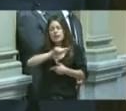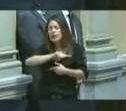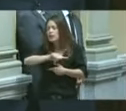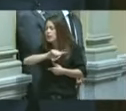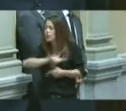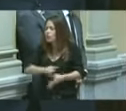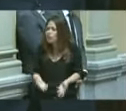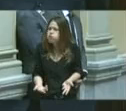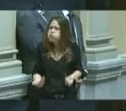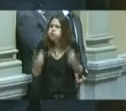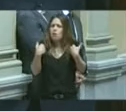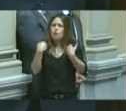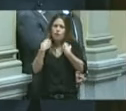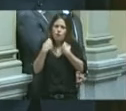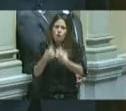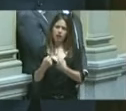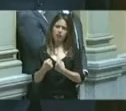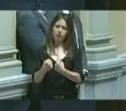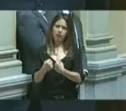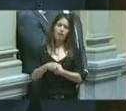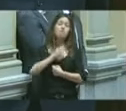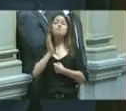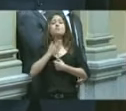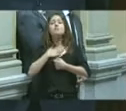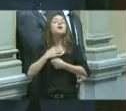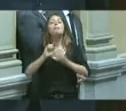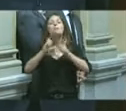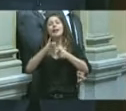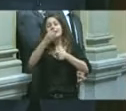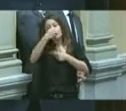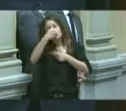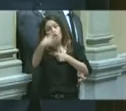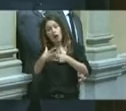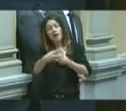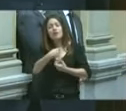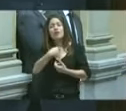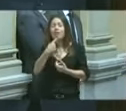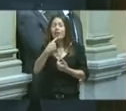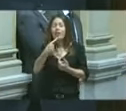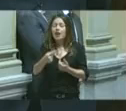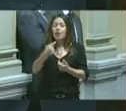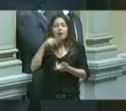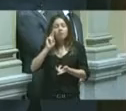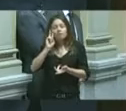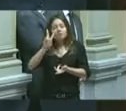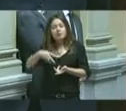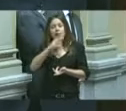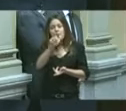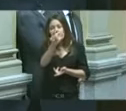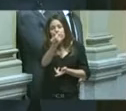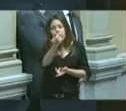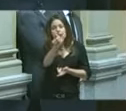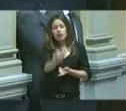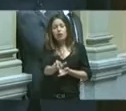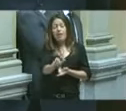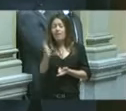de la responsabilidad. Y ya que hablo de mi partido, del PSOE, quiero tener unas palabras de reconocimiento para alguien que no